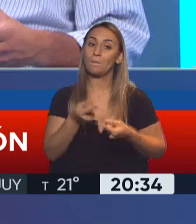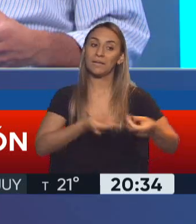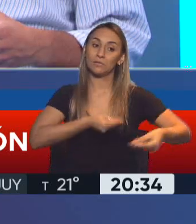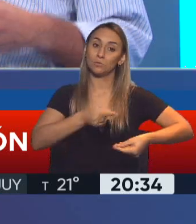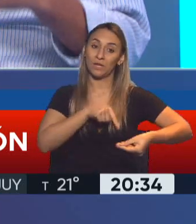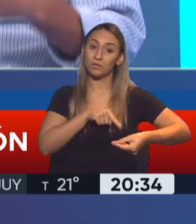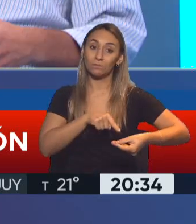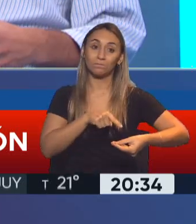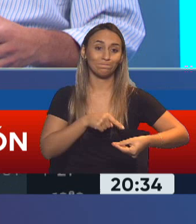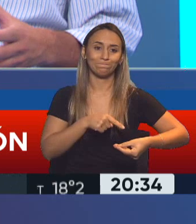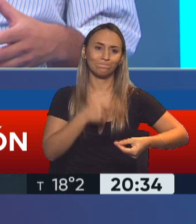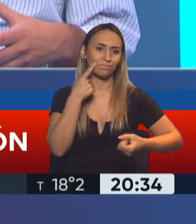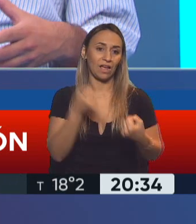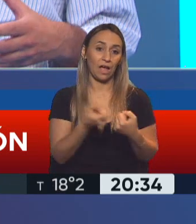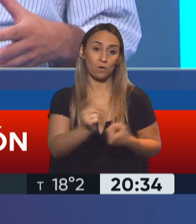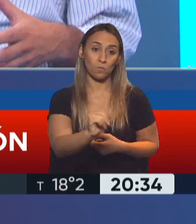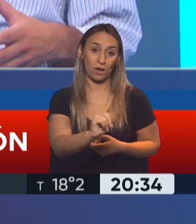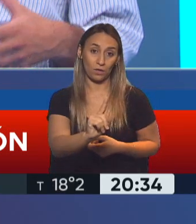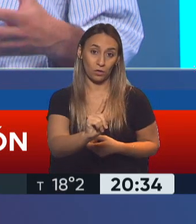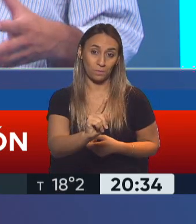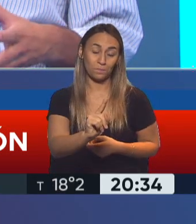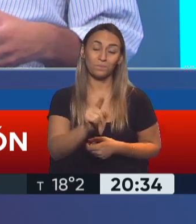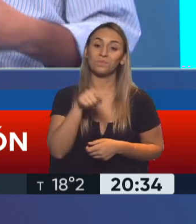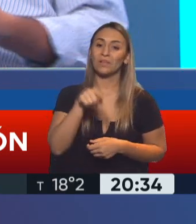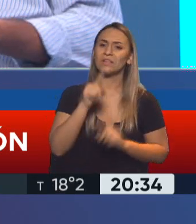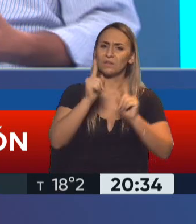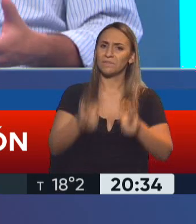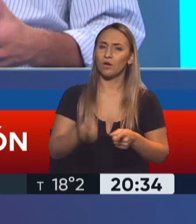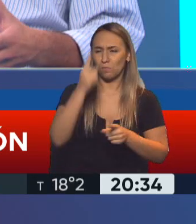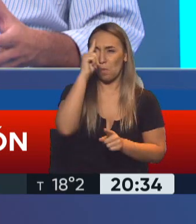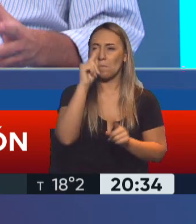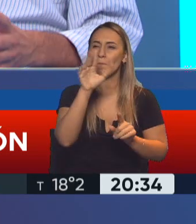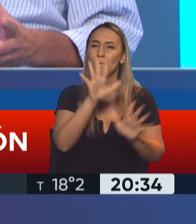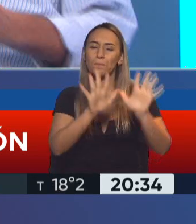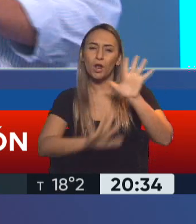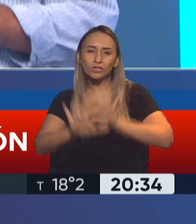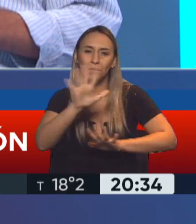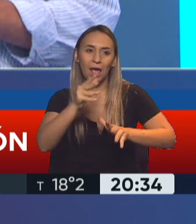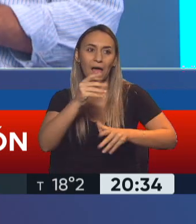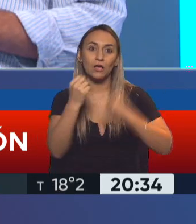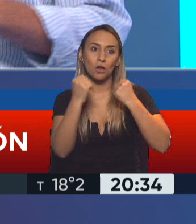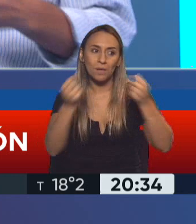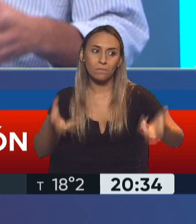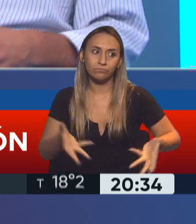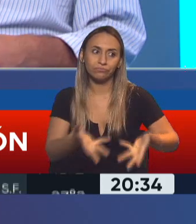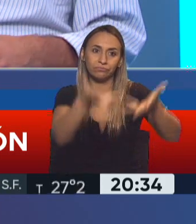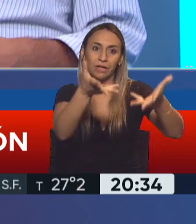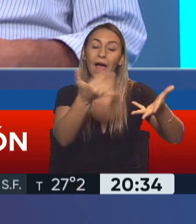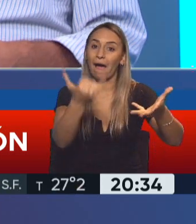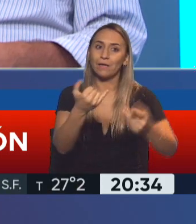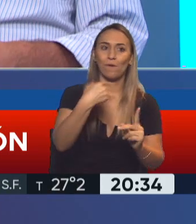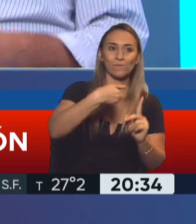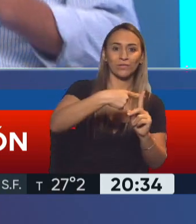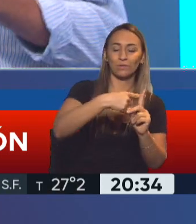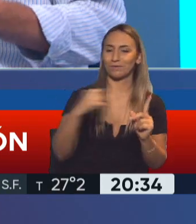apunta a sostener un proceso de recuperación de reactivación y no interrumpirlo en eso combina una debilidad pero también una